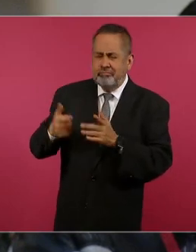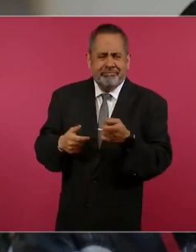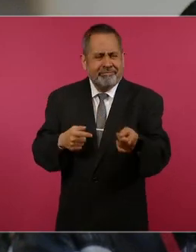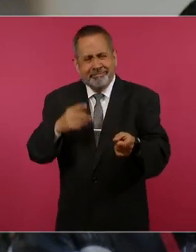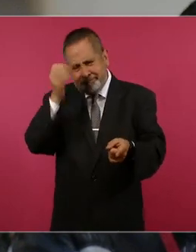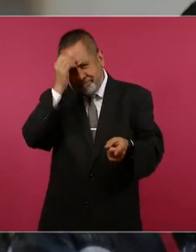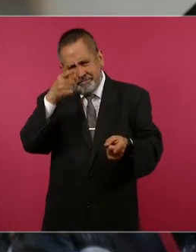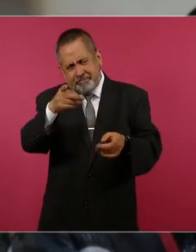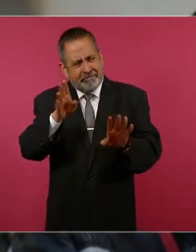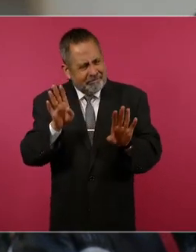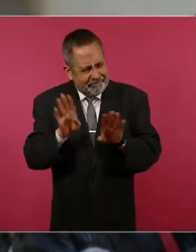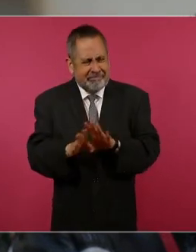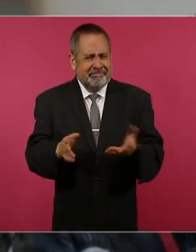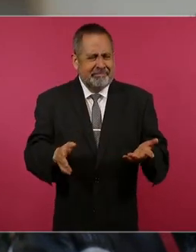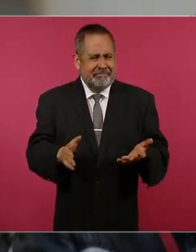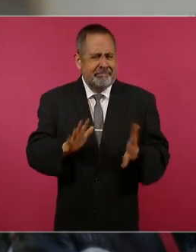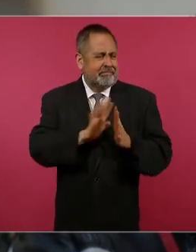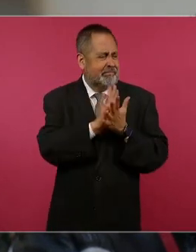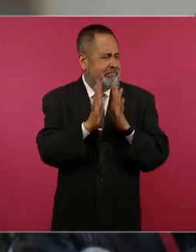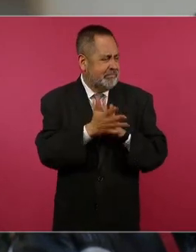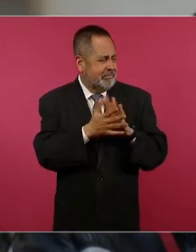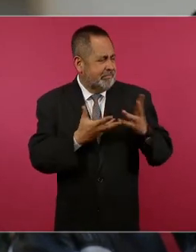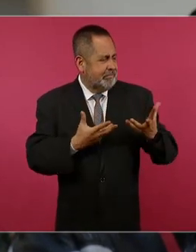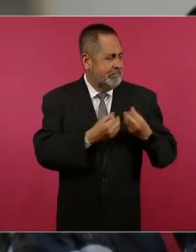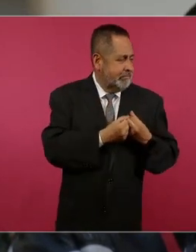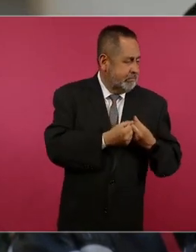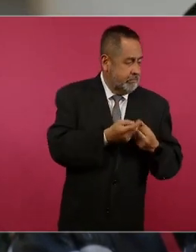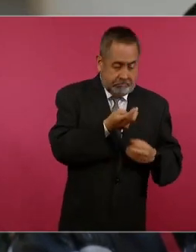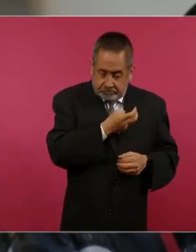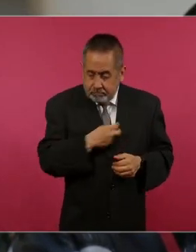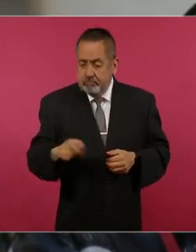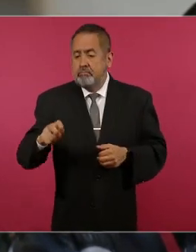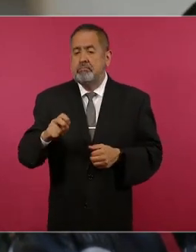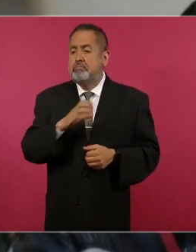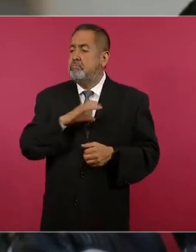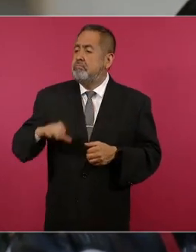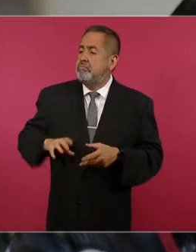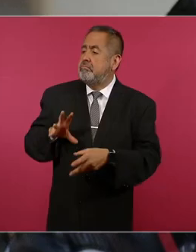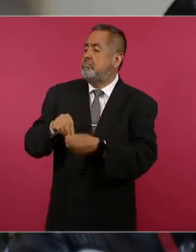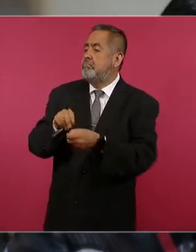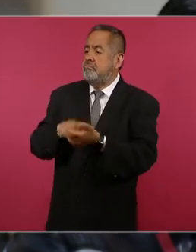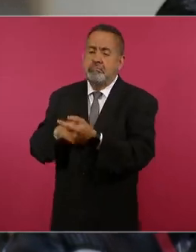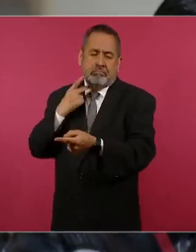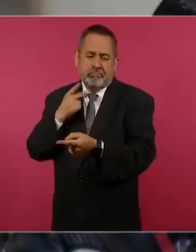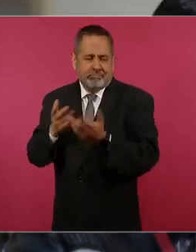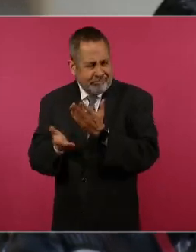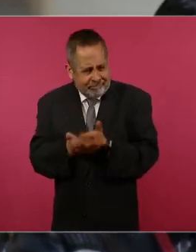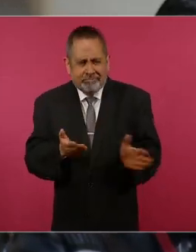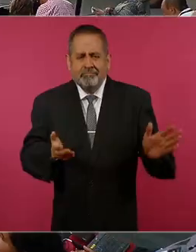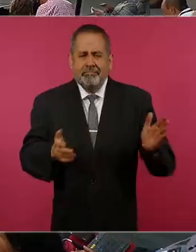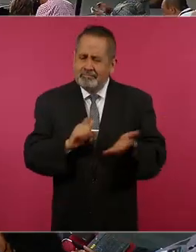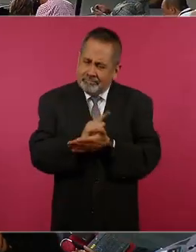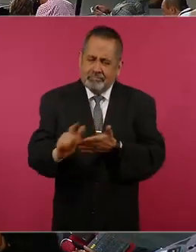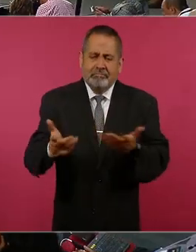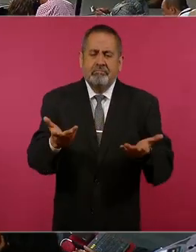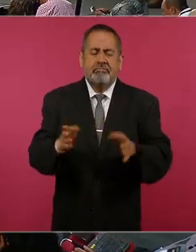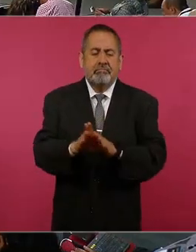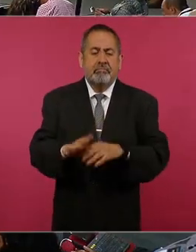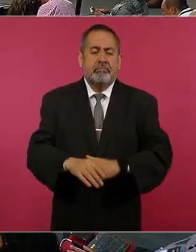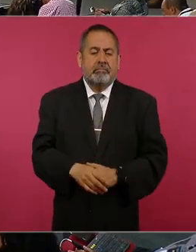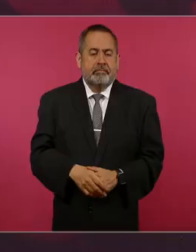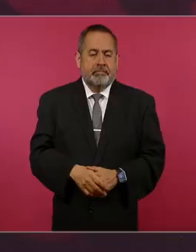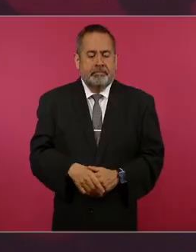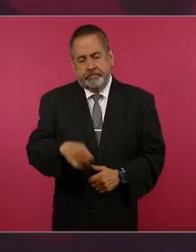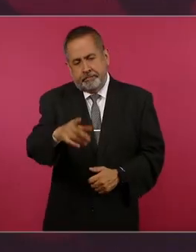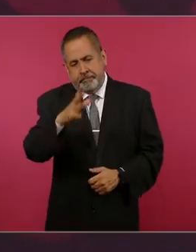Pero ¿qué opina y cómo evitar que la delincuencia inmiscuya en estas elecciones? Pues no